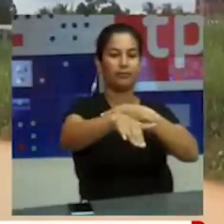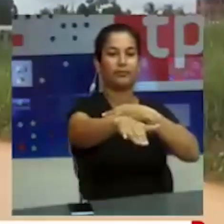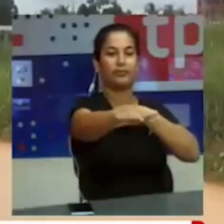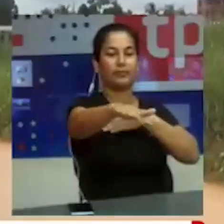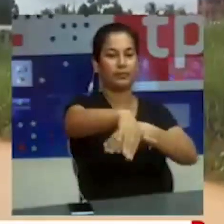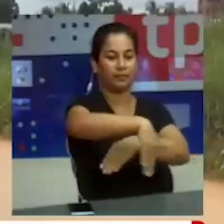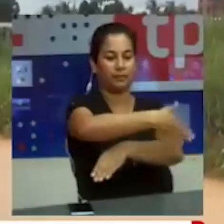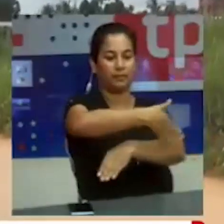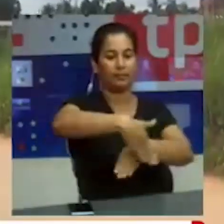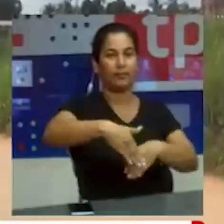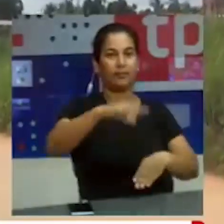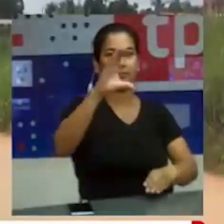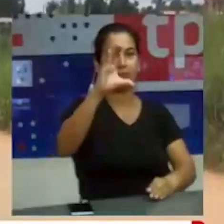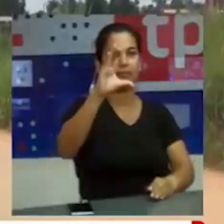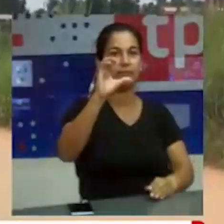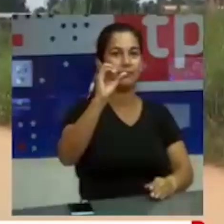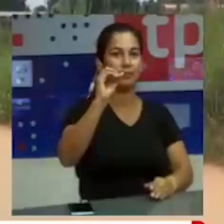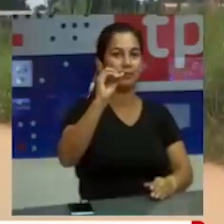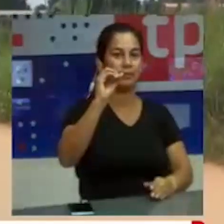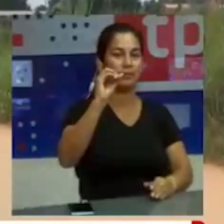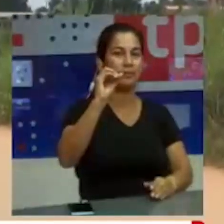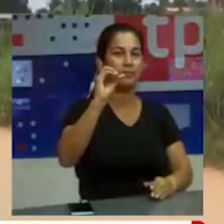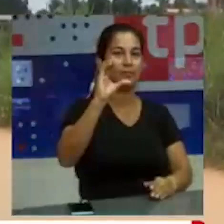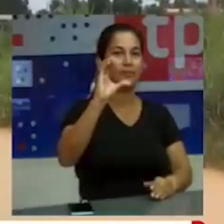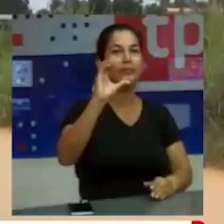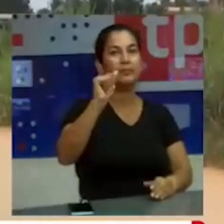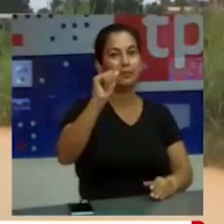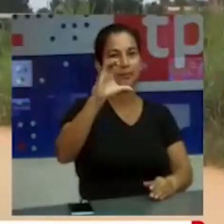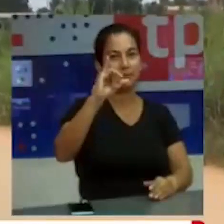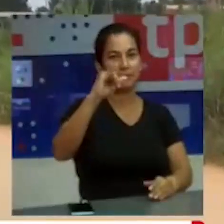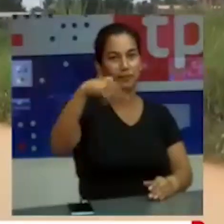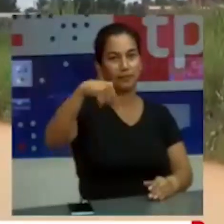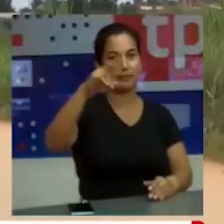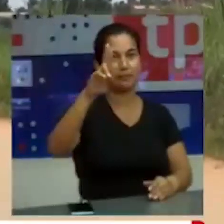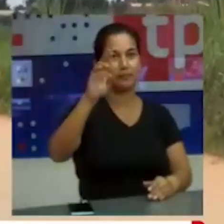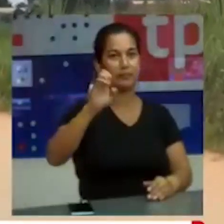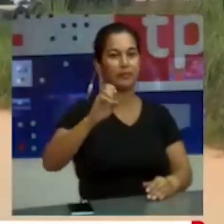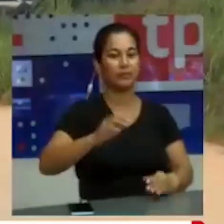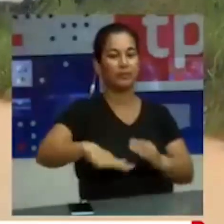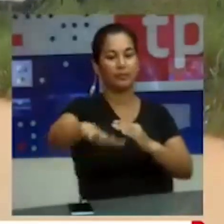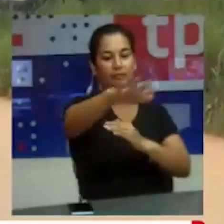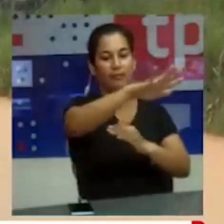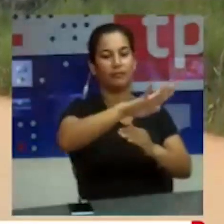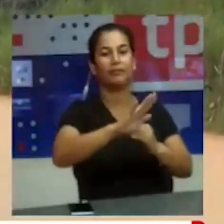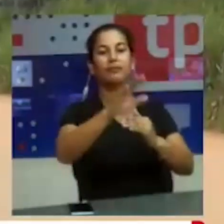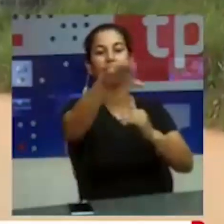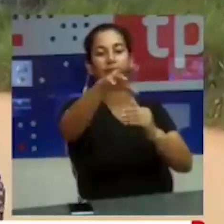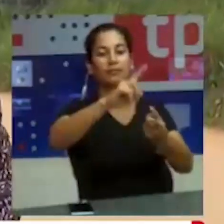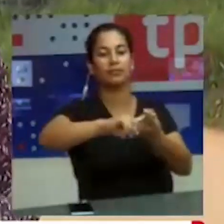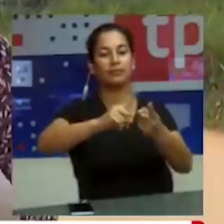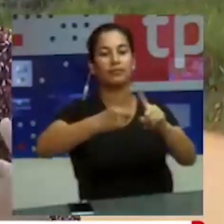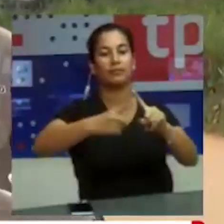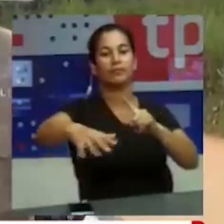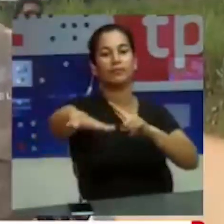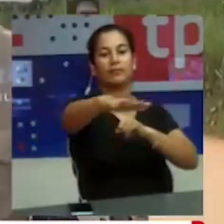al barrio Cacique, barrio Amistad también. La gente de a pie para